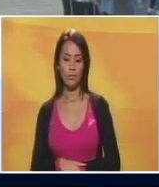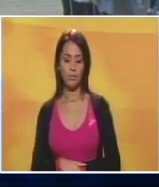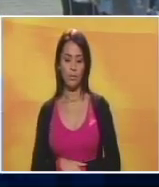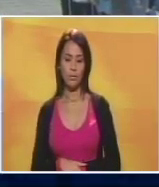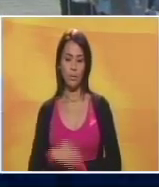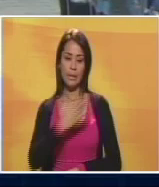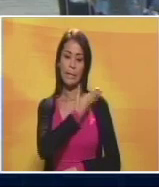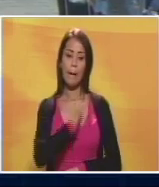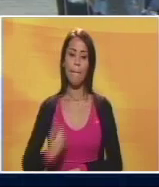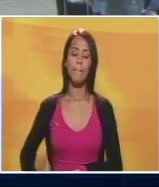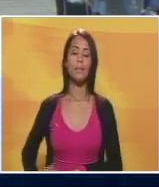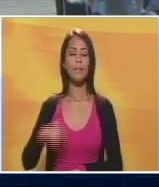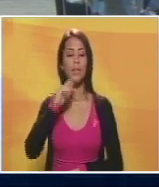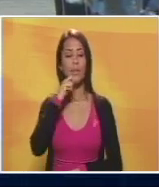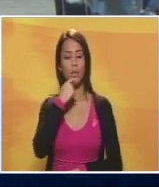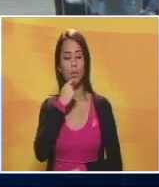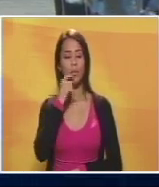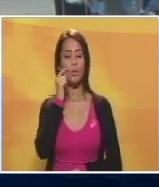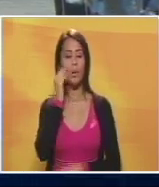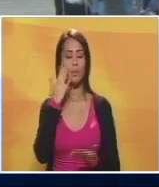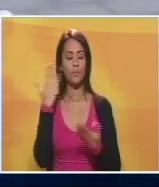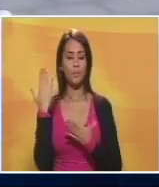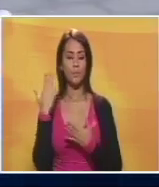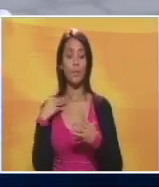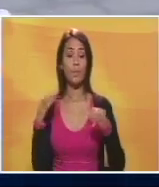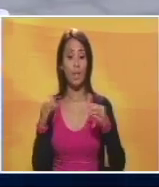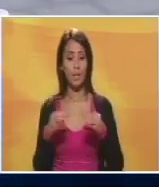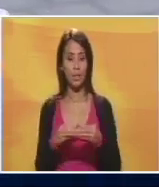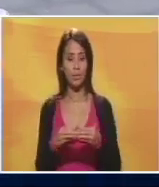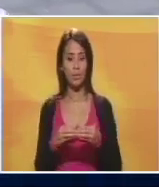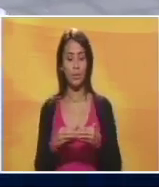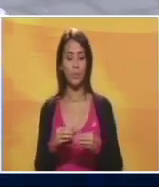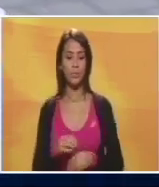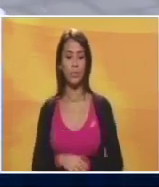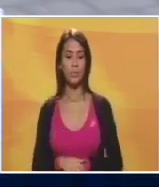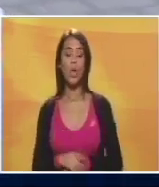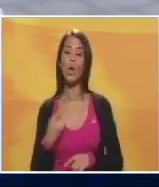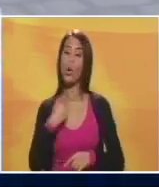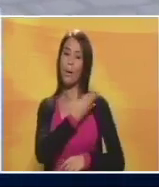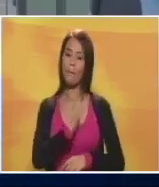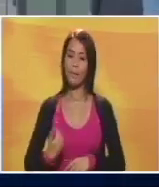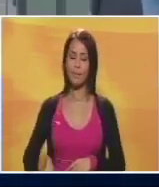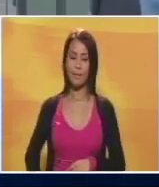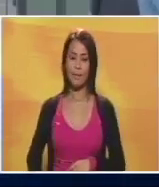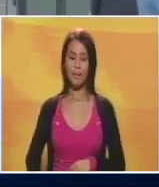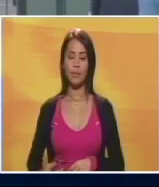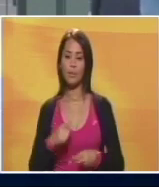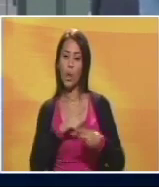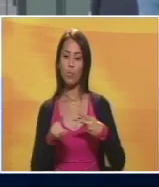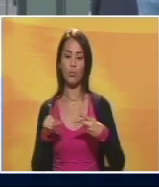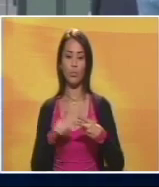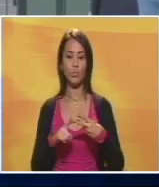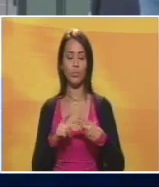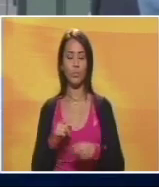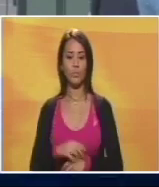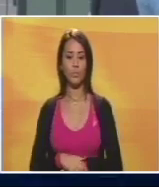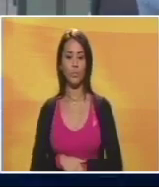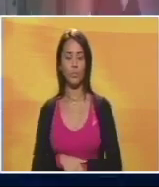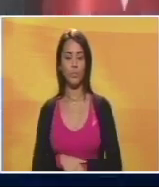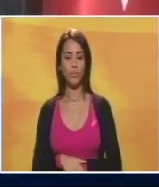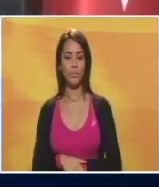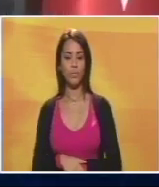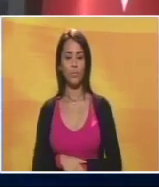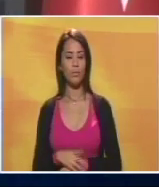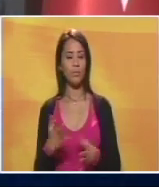El presidente de Rusia, Vladimir Putin, se reunió en Ankara con su homólogo turco Recep Tayyip Erdogan